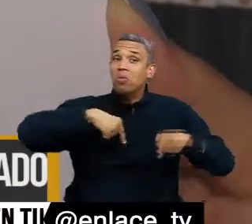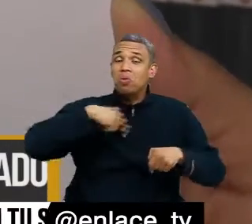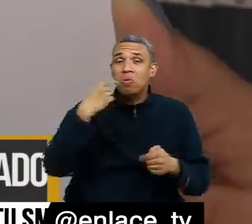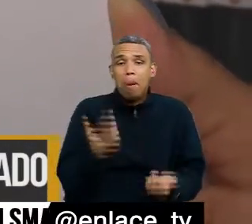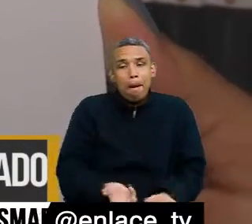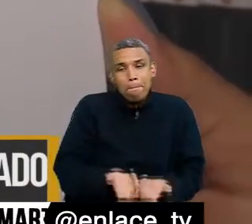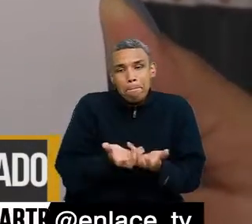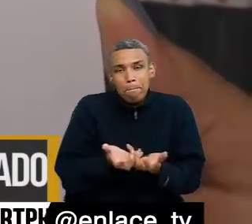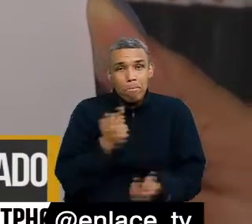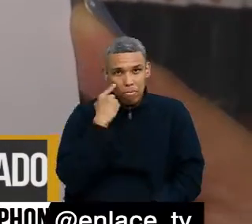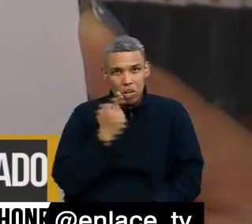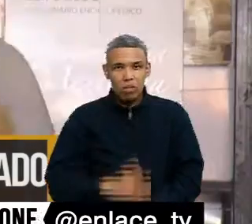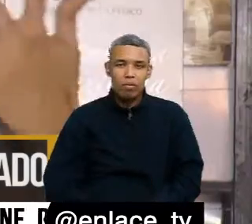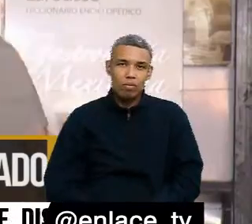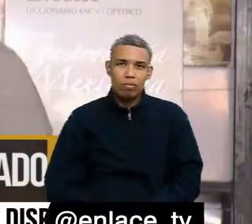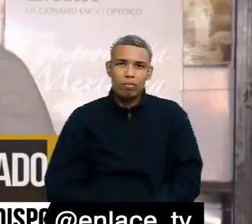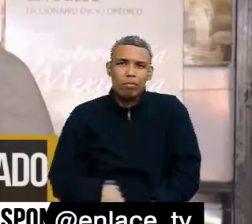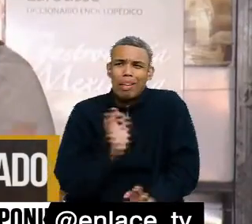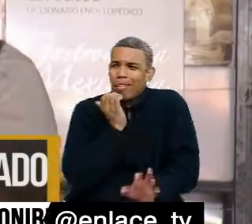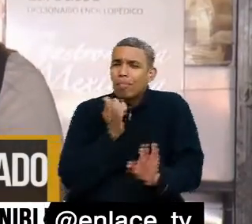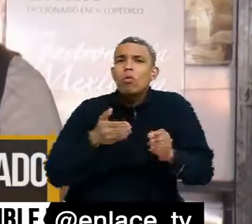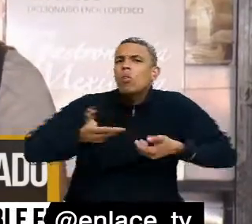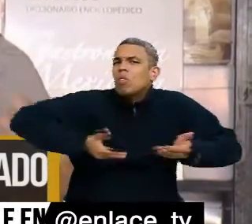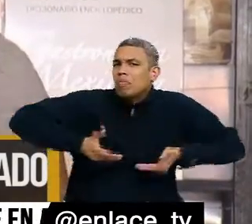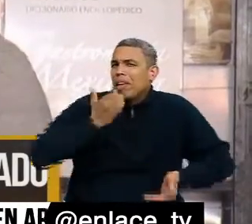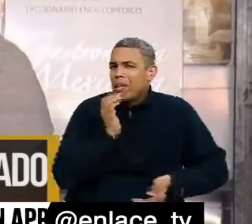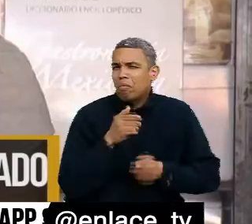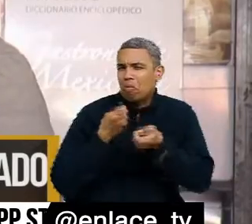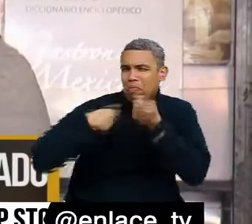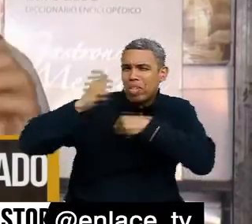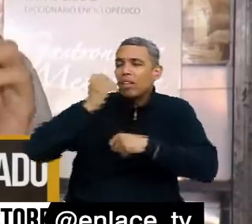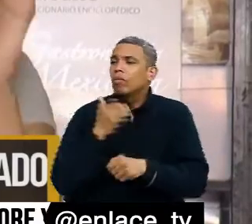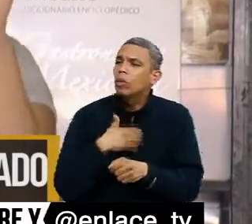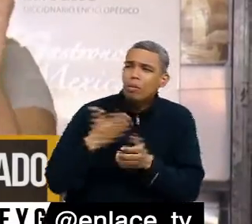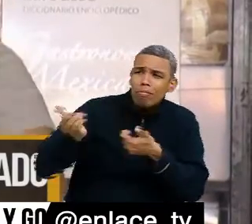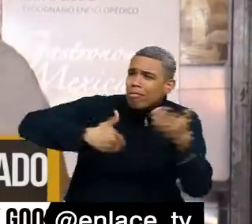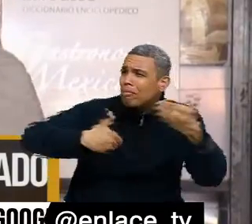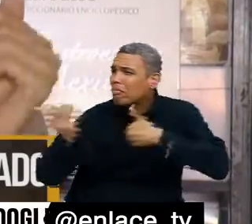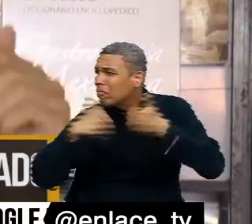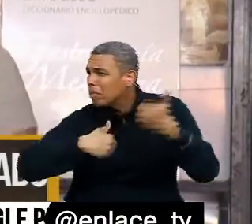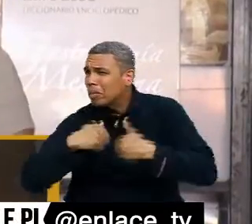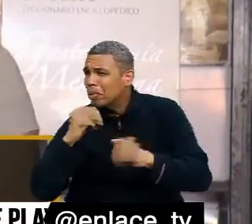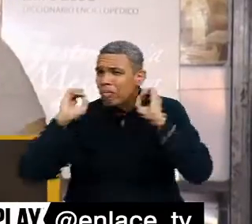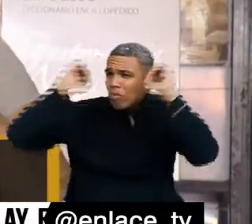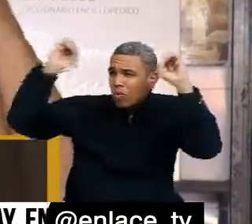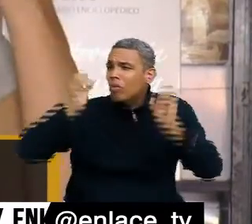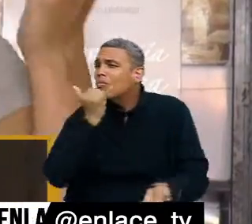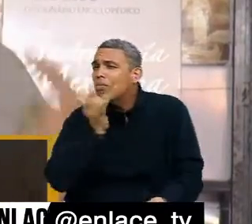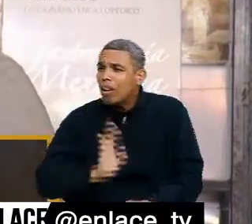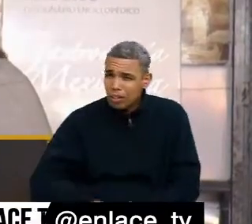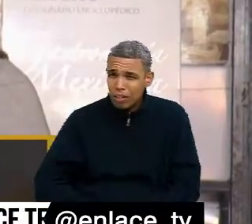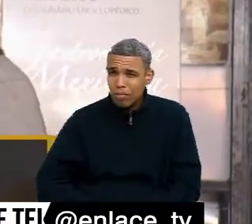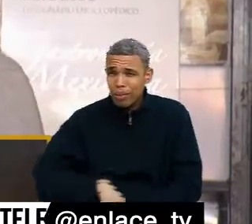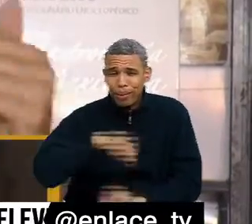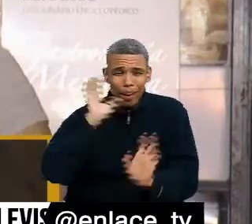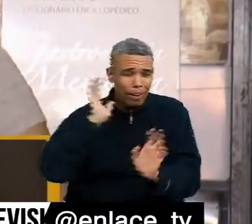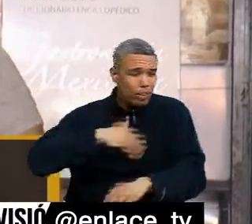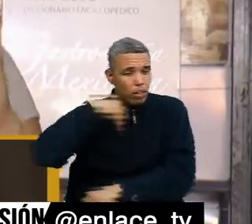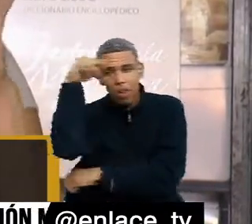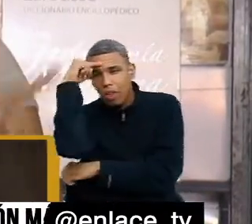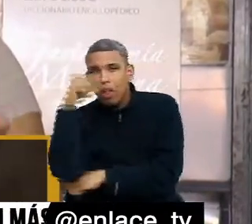lo que le gusta. A veces decimos, bueno, pero ¿por qué no vendemos? ¿Qué pasa? ¿Por qué no llega la gente? O sea, ¿cuál es tu tips? O sea, ¿qué usas tú? ¿Y cuál es tu valor agregado